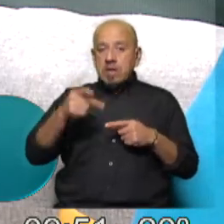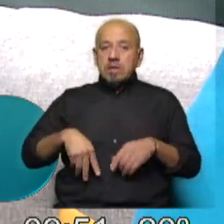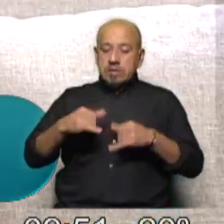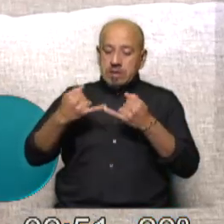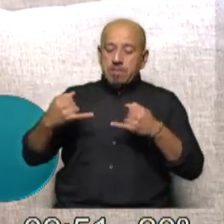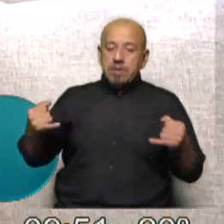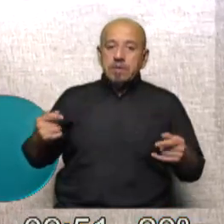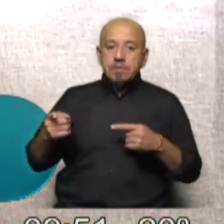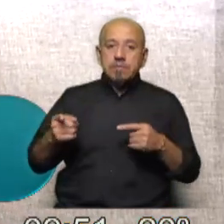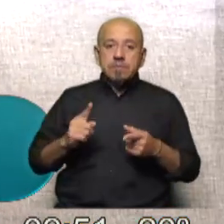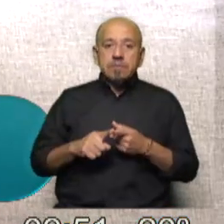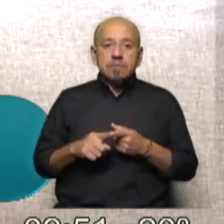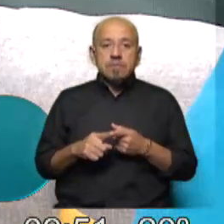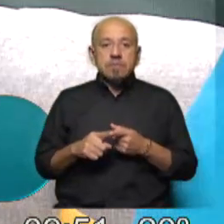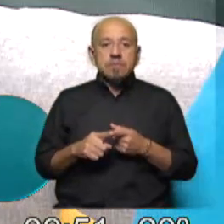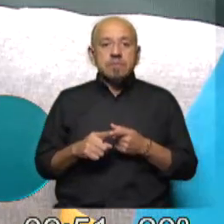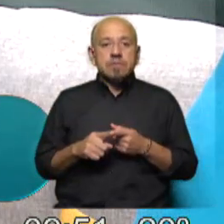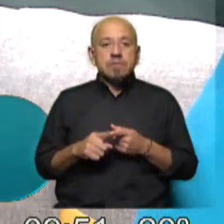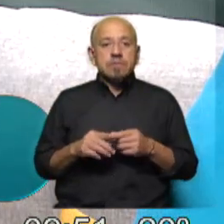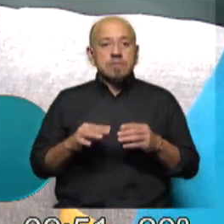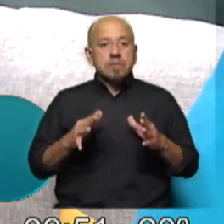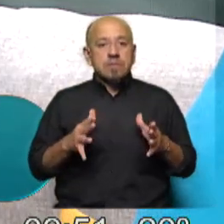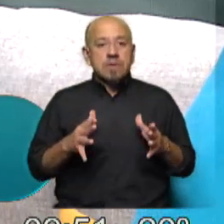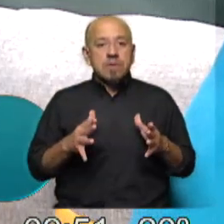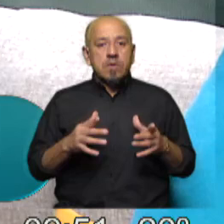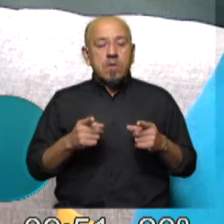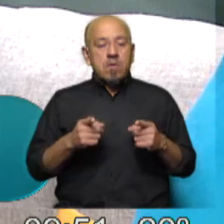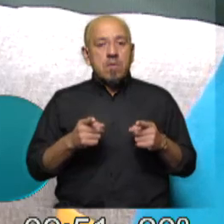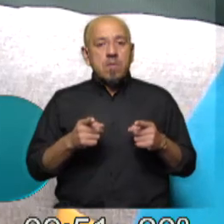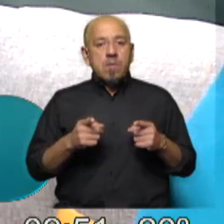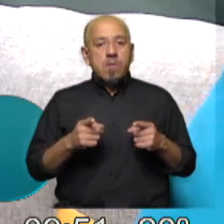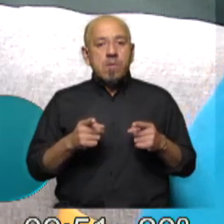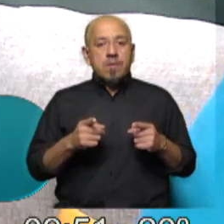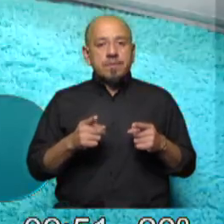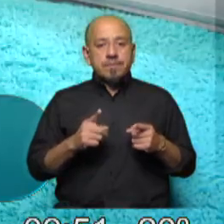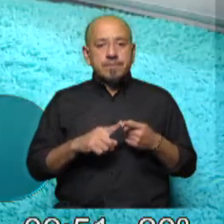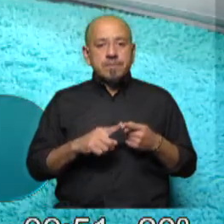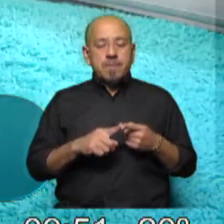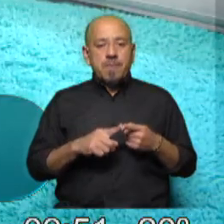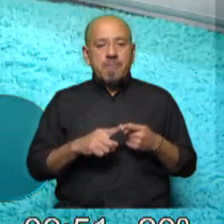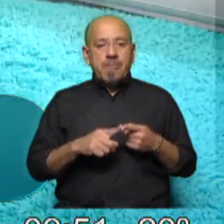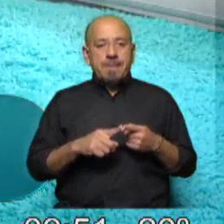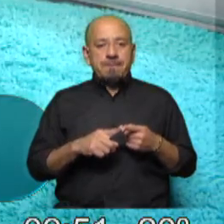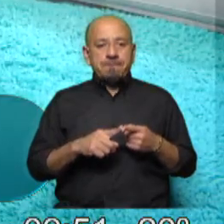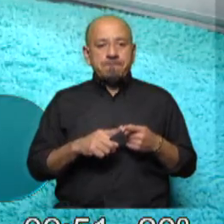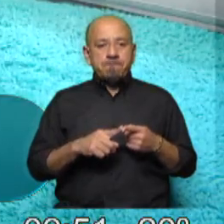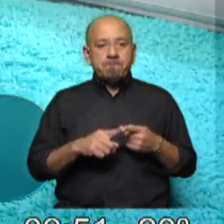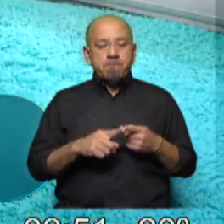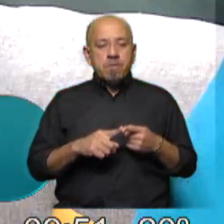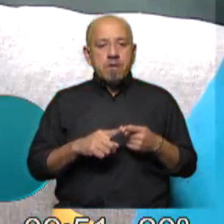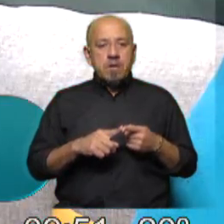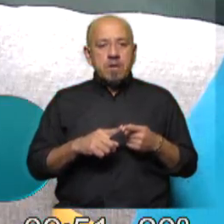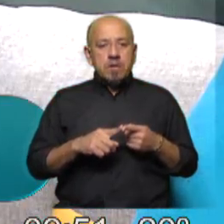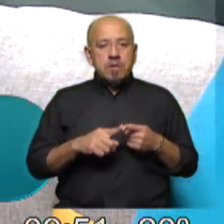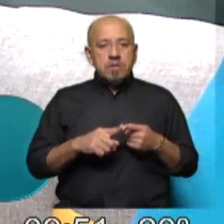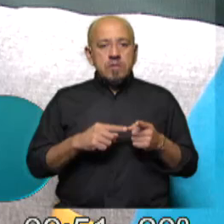Sí. Todo, todo. Bueno, ahí... Ya no te convenció, ya no querés ser físico-culturista. No te gusta, ya no